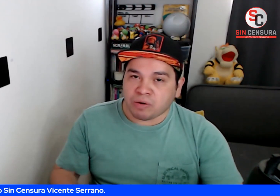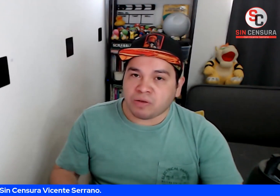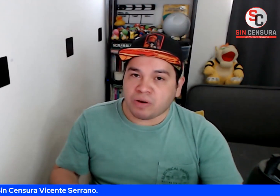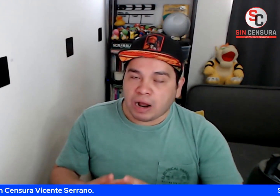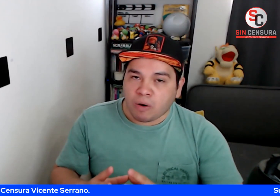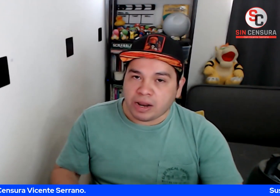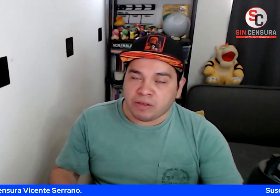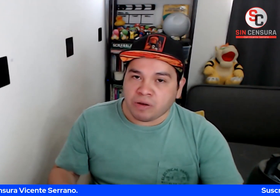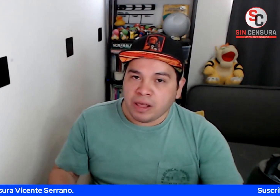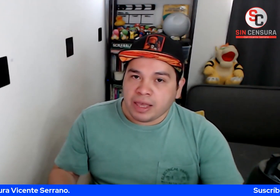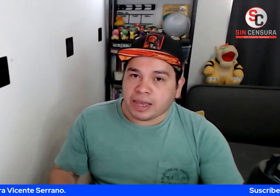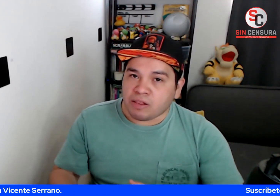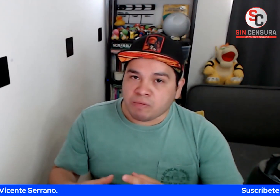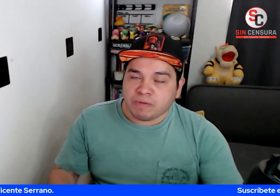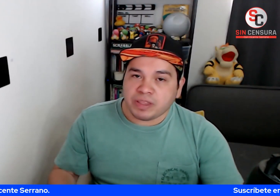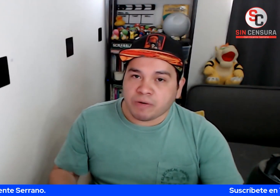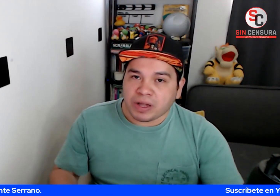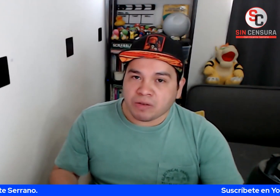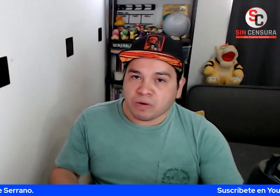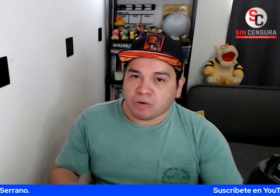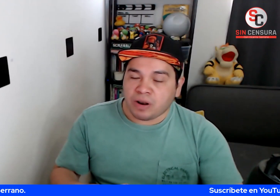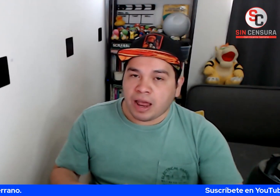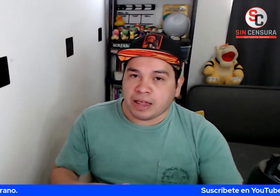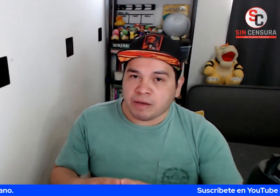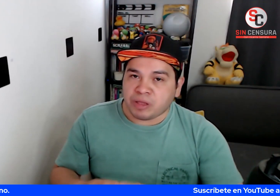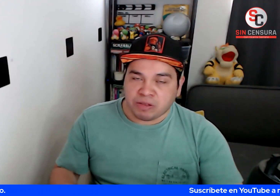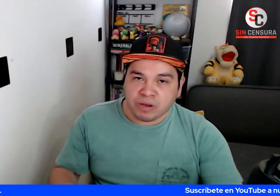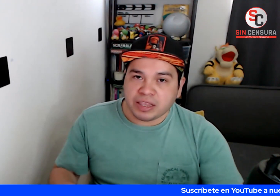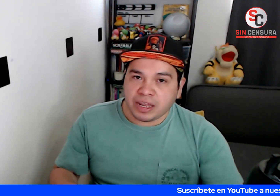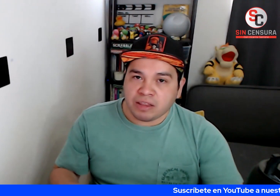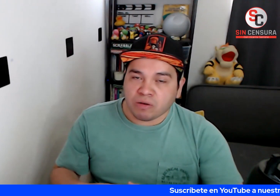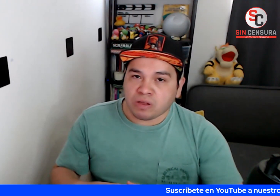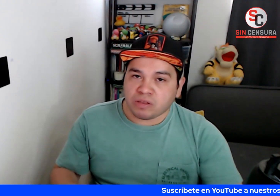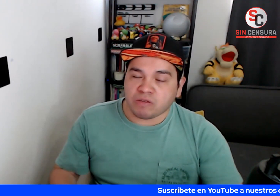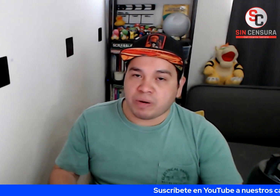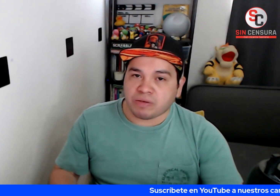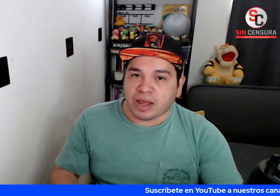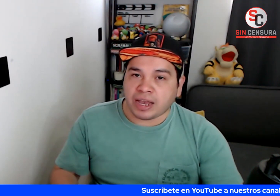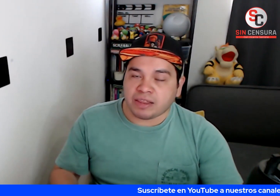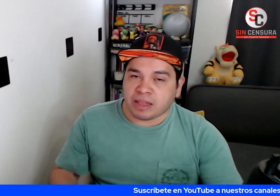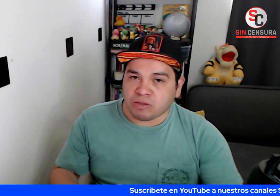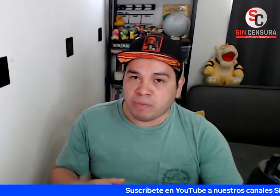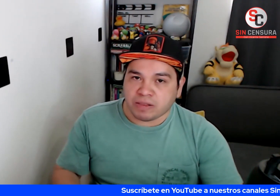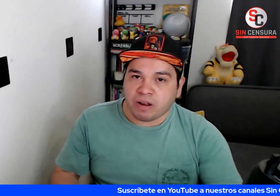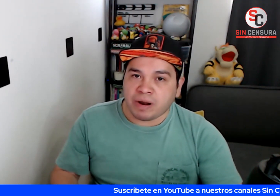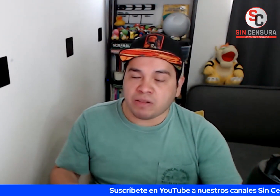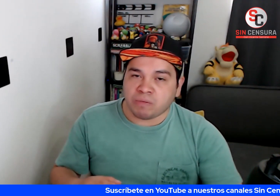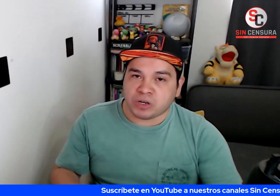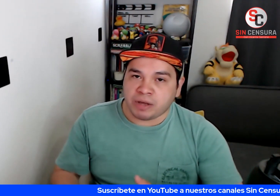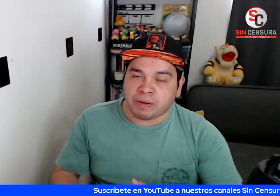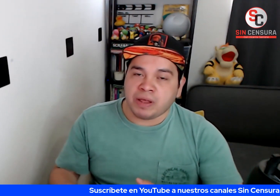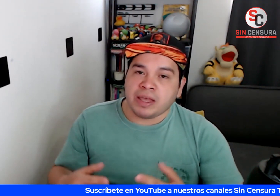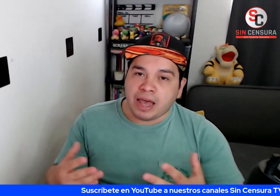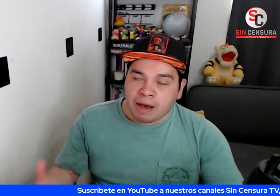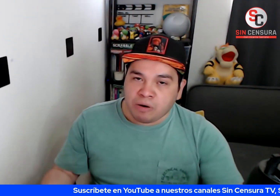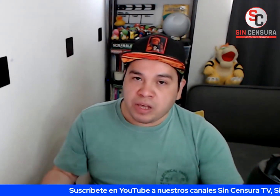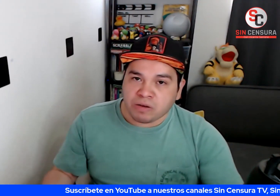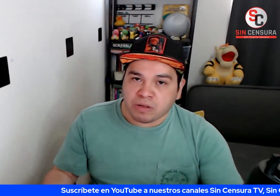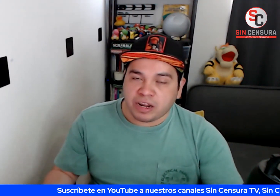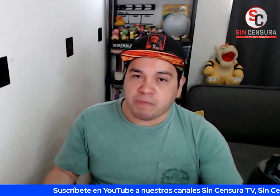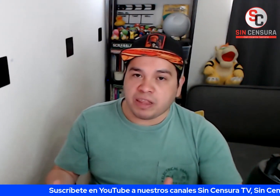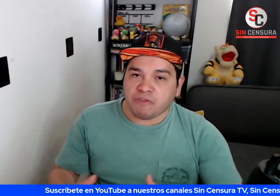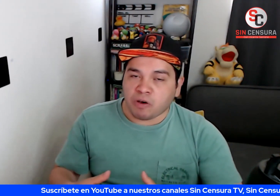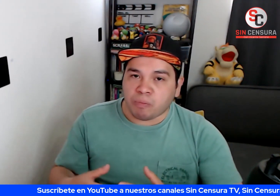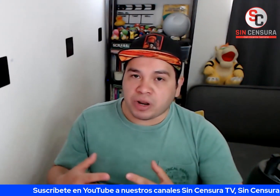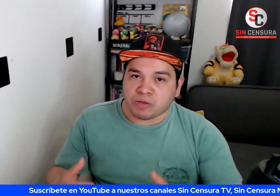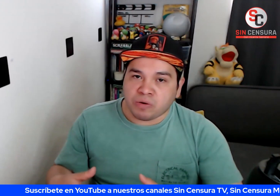sobre todo la coalición, que 2024, con la aceptación que tienen todos estos personajes, tanto Marcelo Ebrard como Sheinbaum, hablo de ellos dos